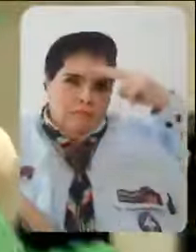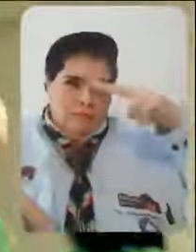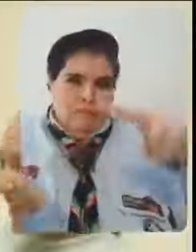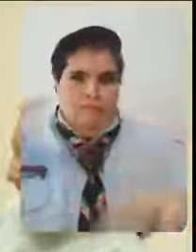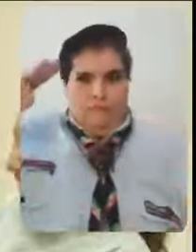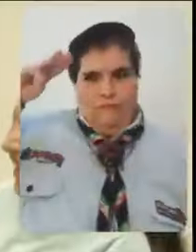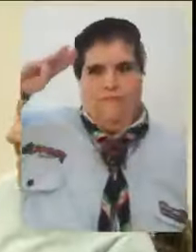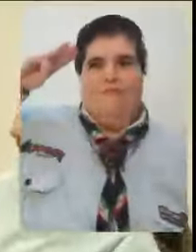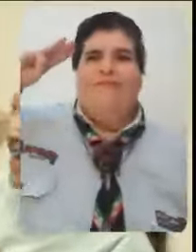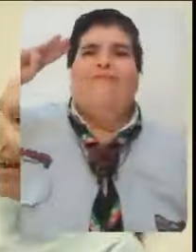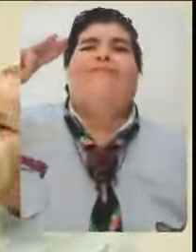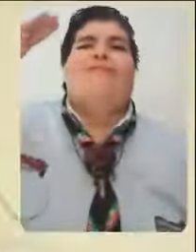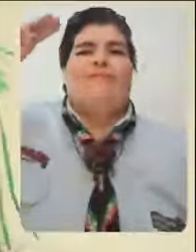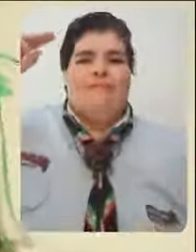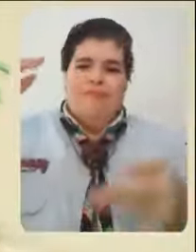de México